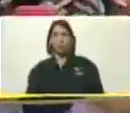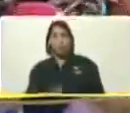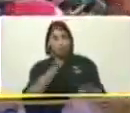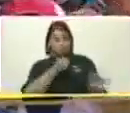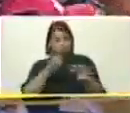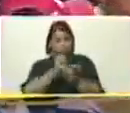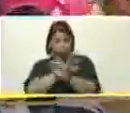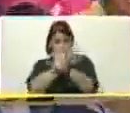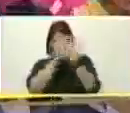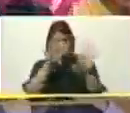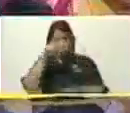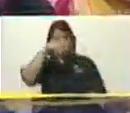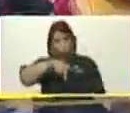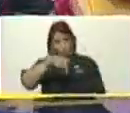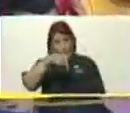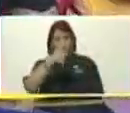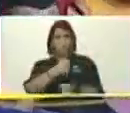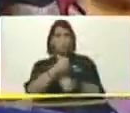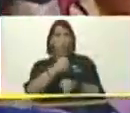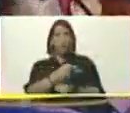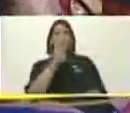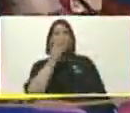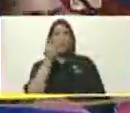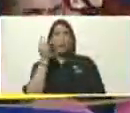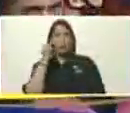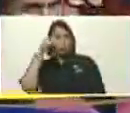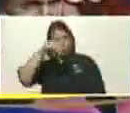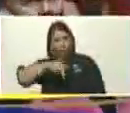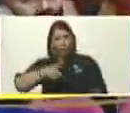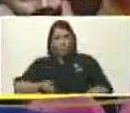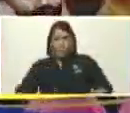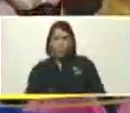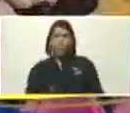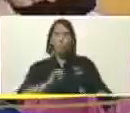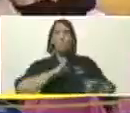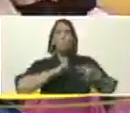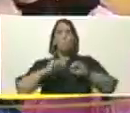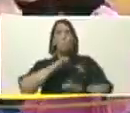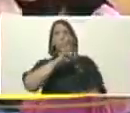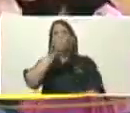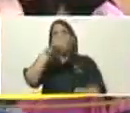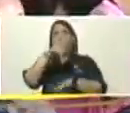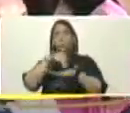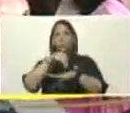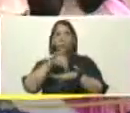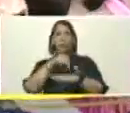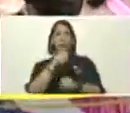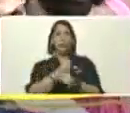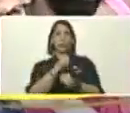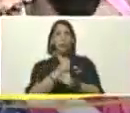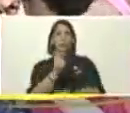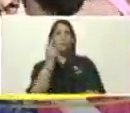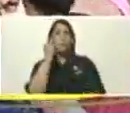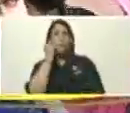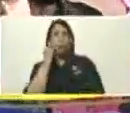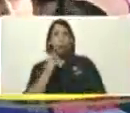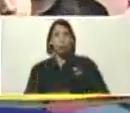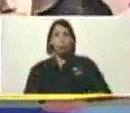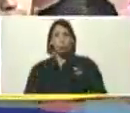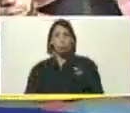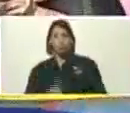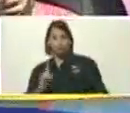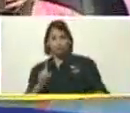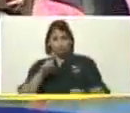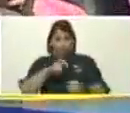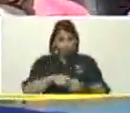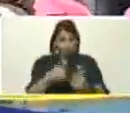que hoy las trabajadoras y este movimiento nacional de trabajadoras, de las que forman parte